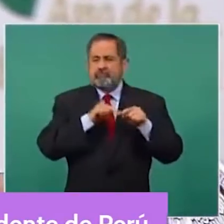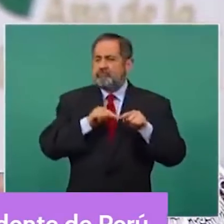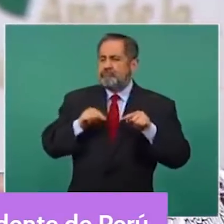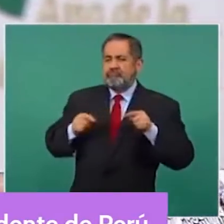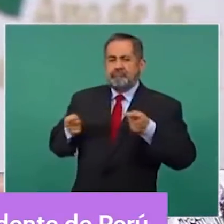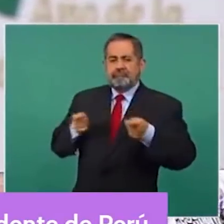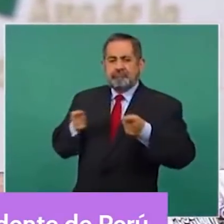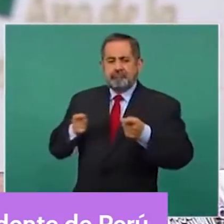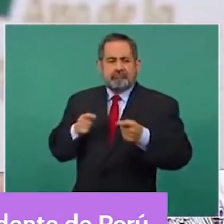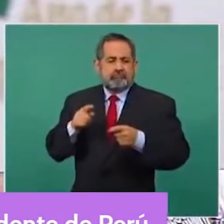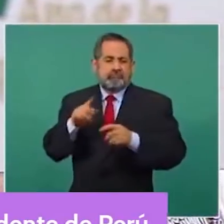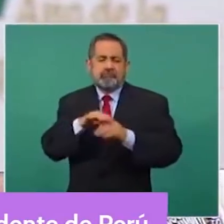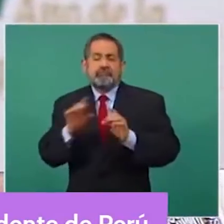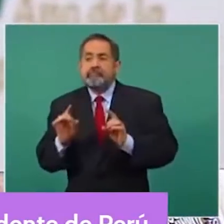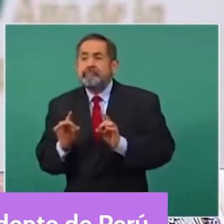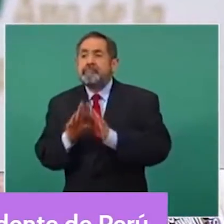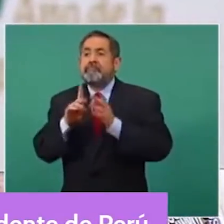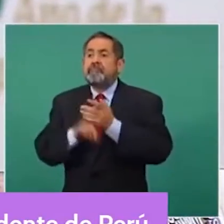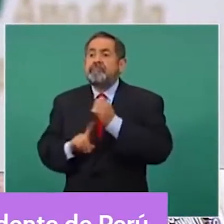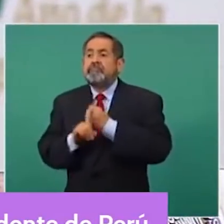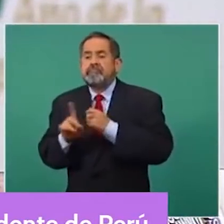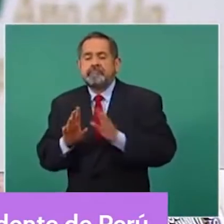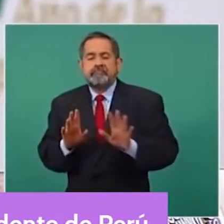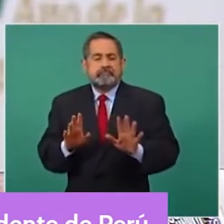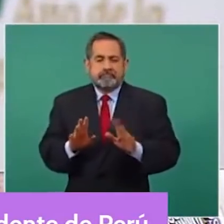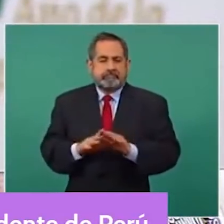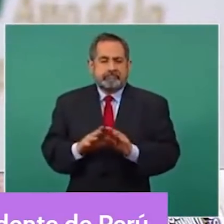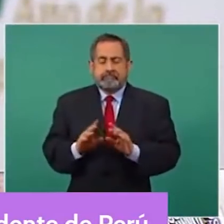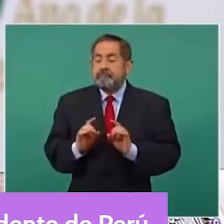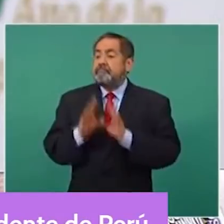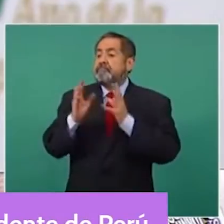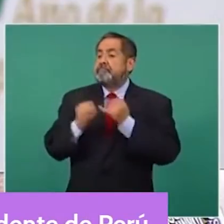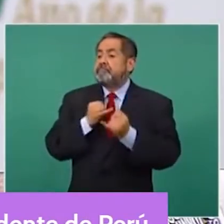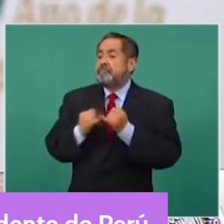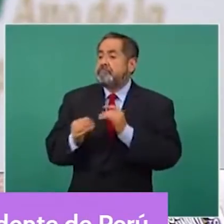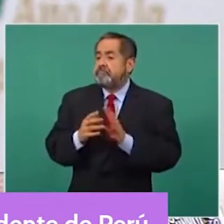porque esto no es espontáneo, no es casual,